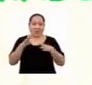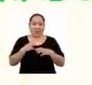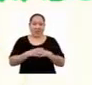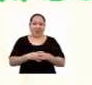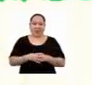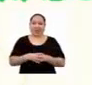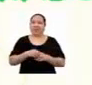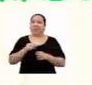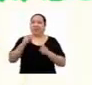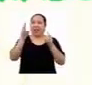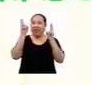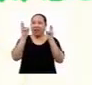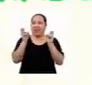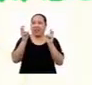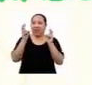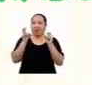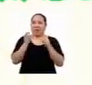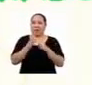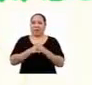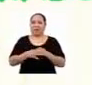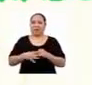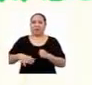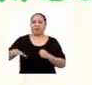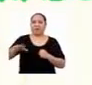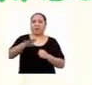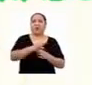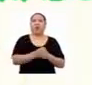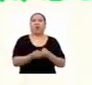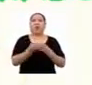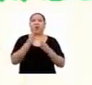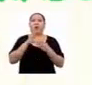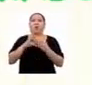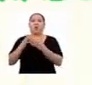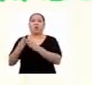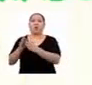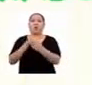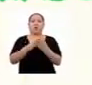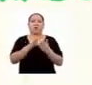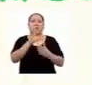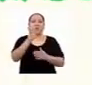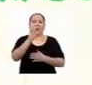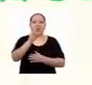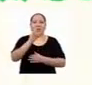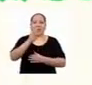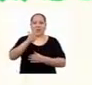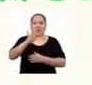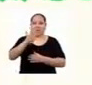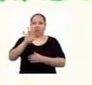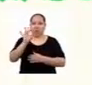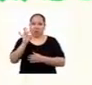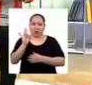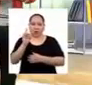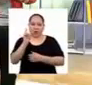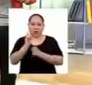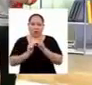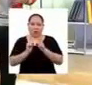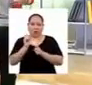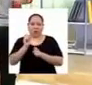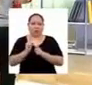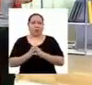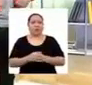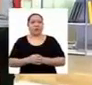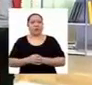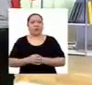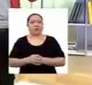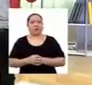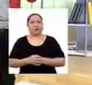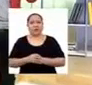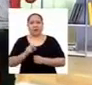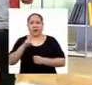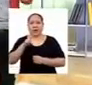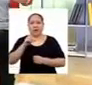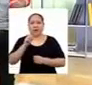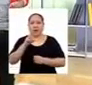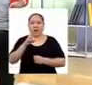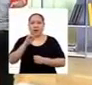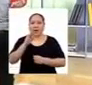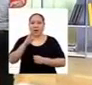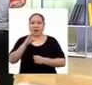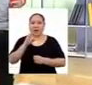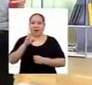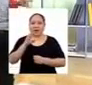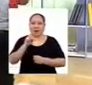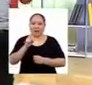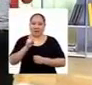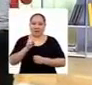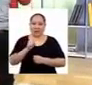del tema, y el tamaño estimado de la población es de 748 personas. Las variables de estudio, que